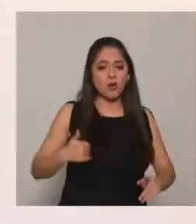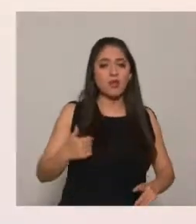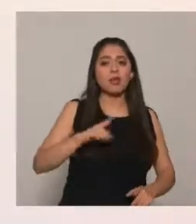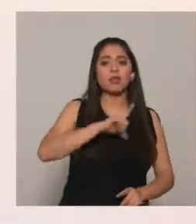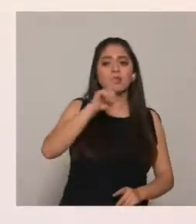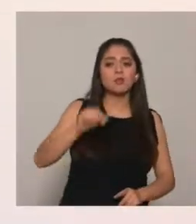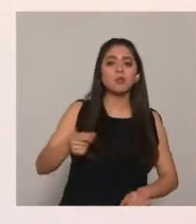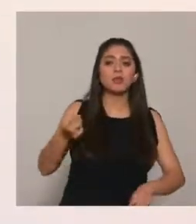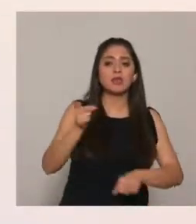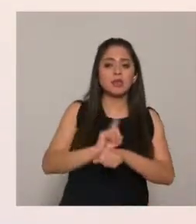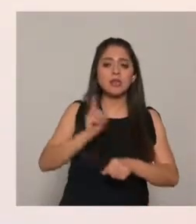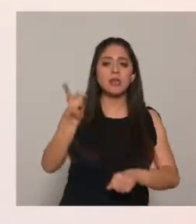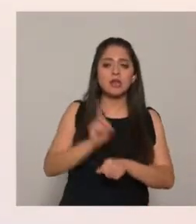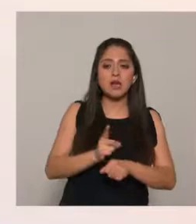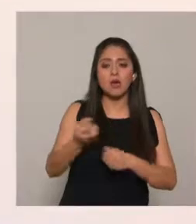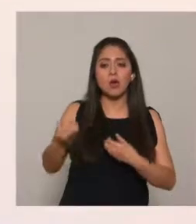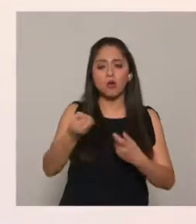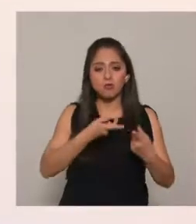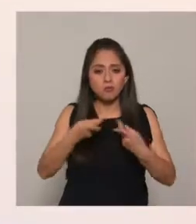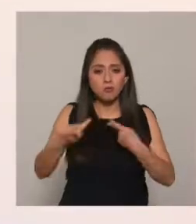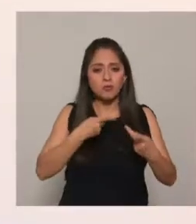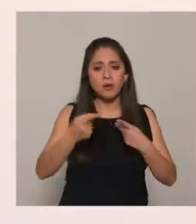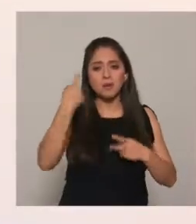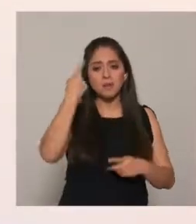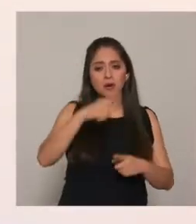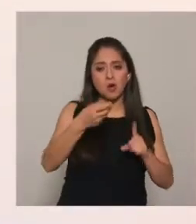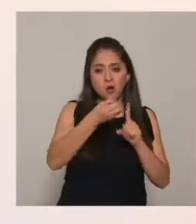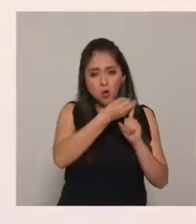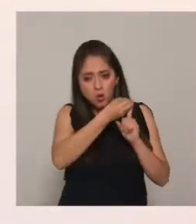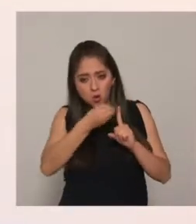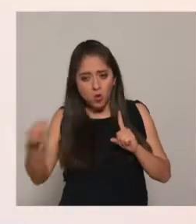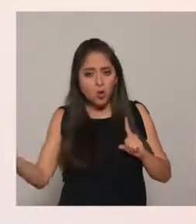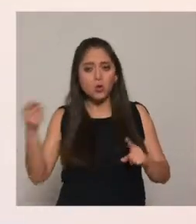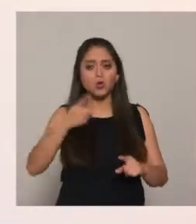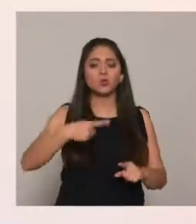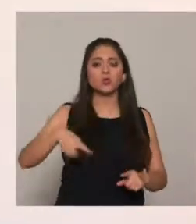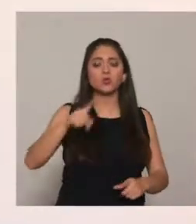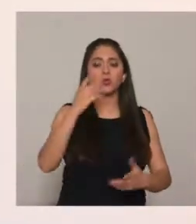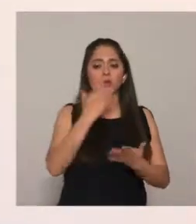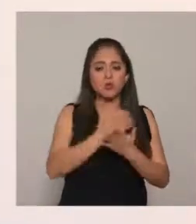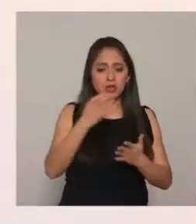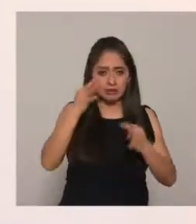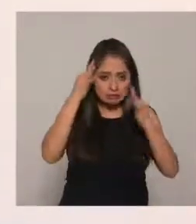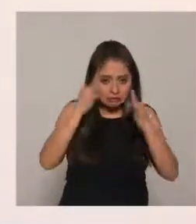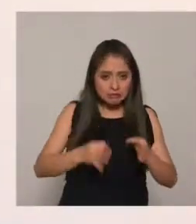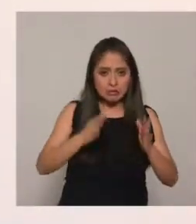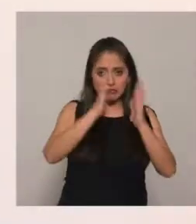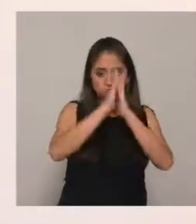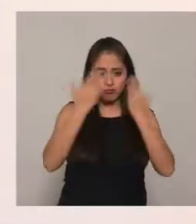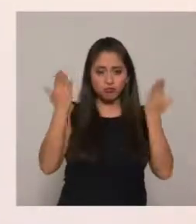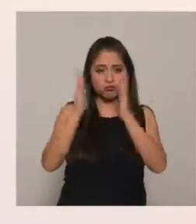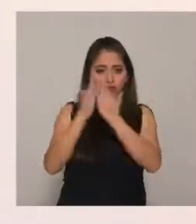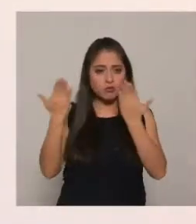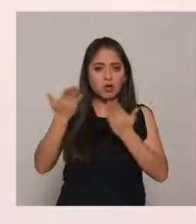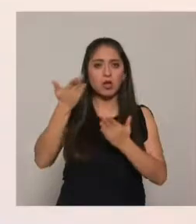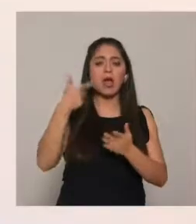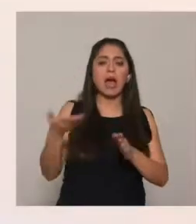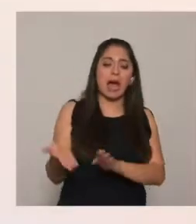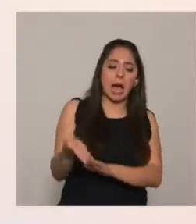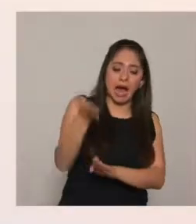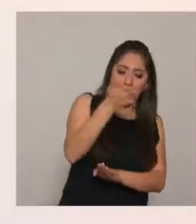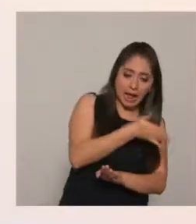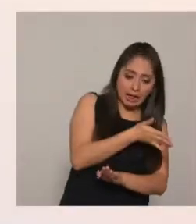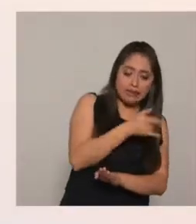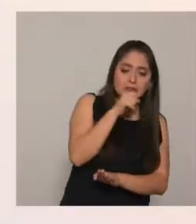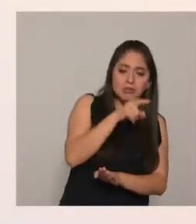trabajar día con día para volverlos a poner en su lugar, ver que toda la documentación haya quedado tal cual estaba antes del sismo y antes de que se